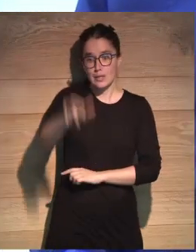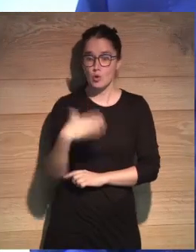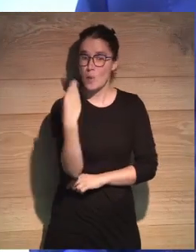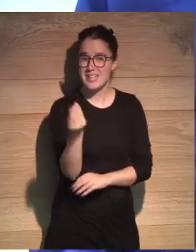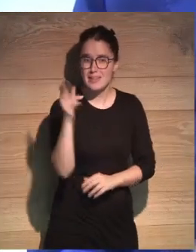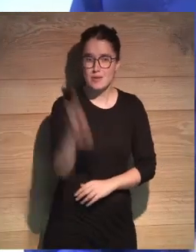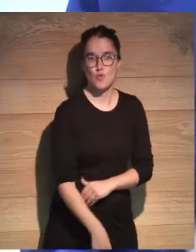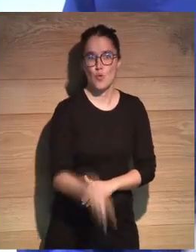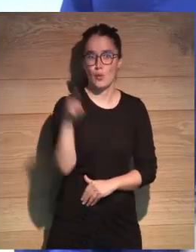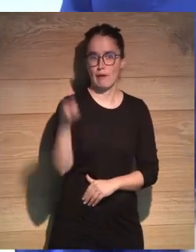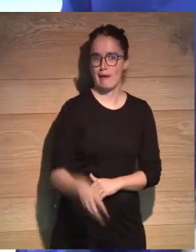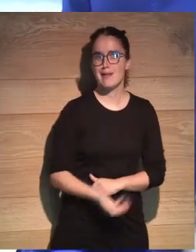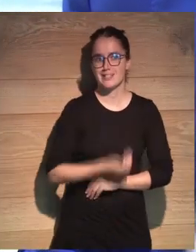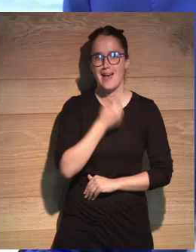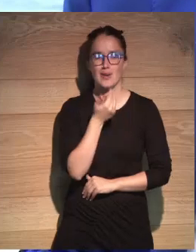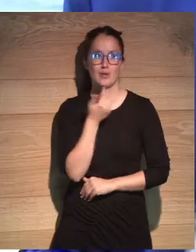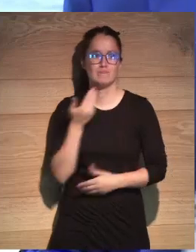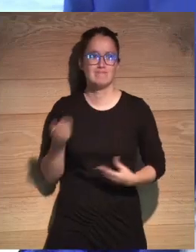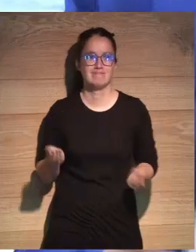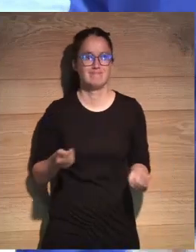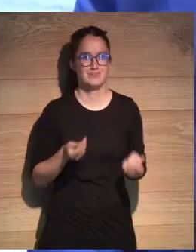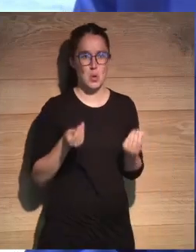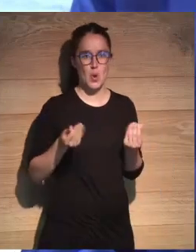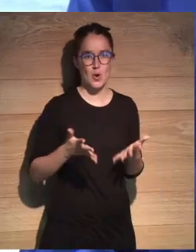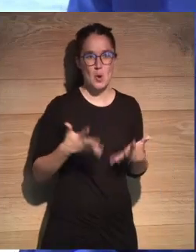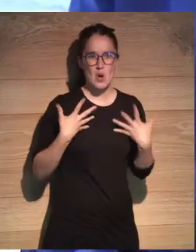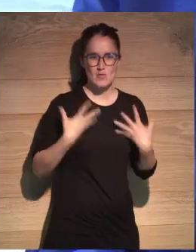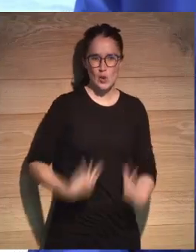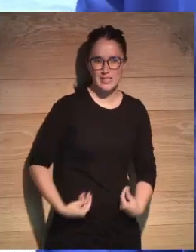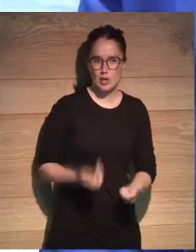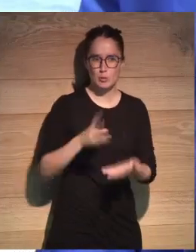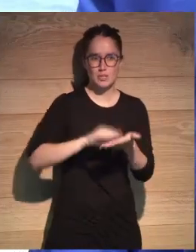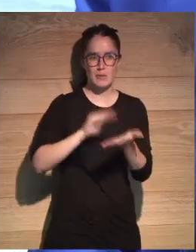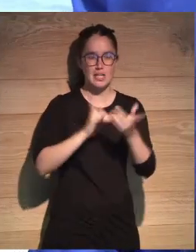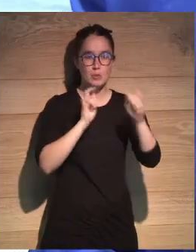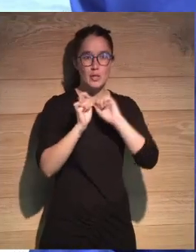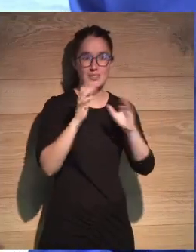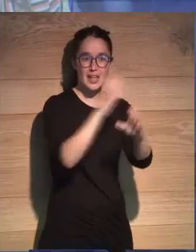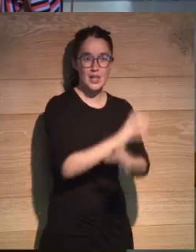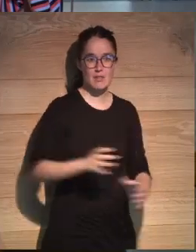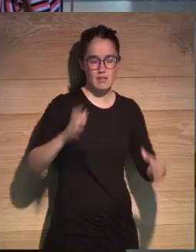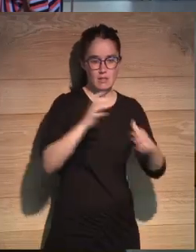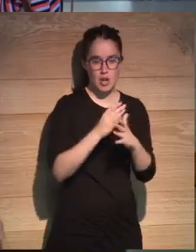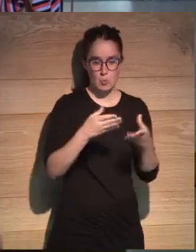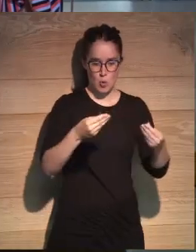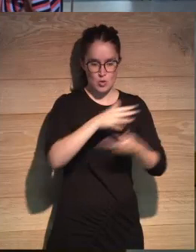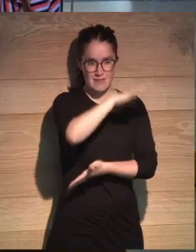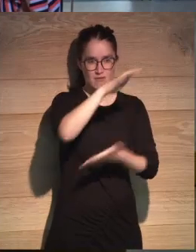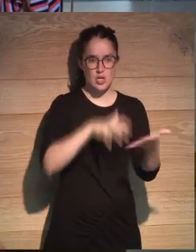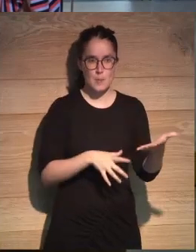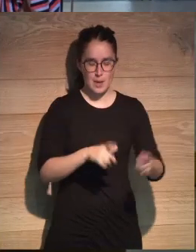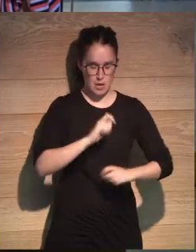entenderás. Y es un poco la frustración que sentimos muchas veces los periodistas de ciencia ante un paper,